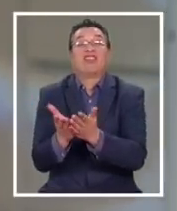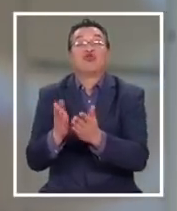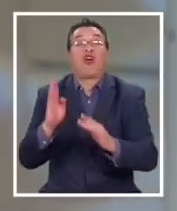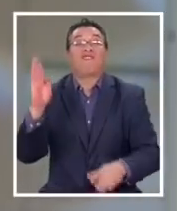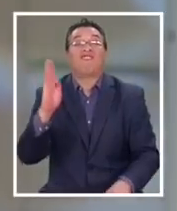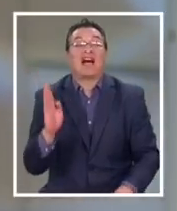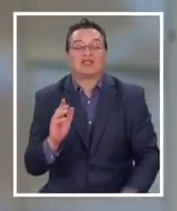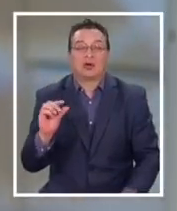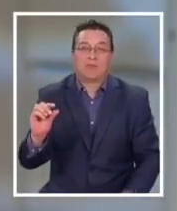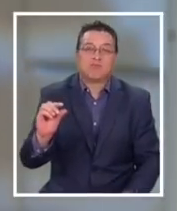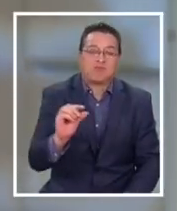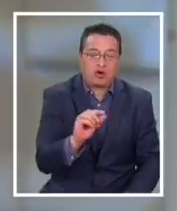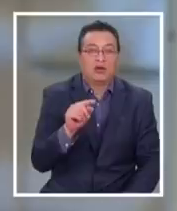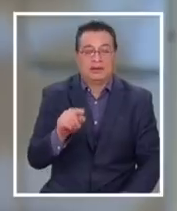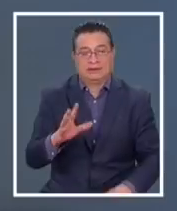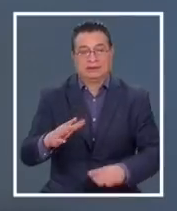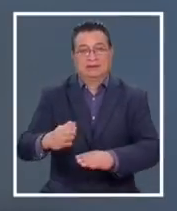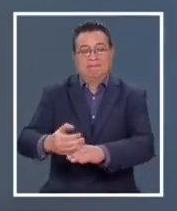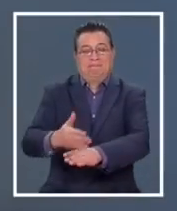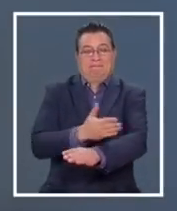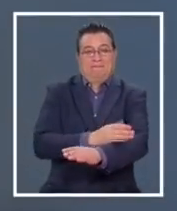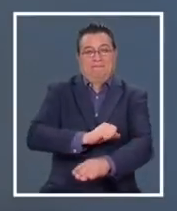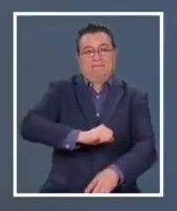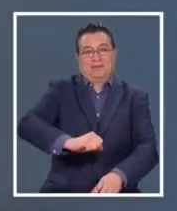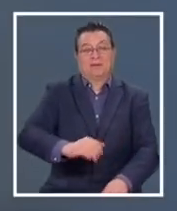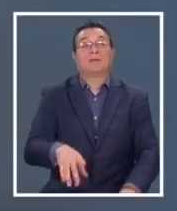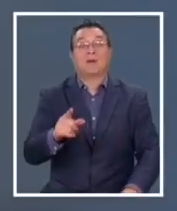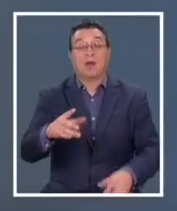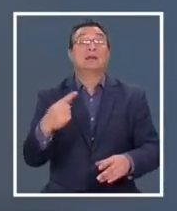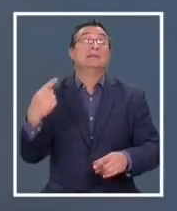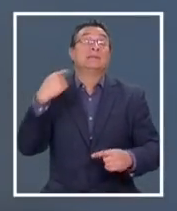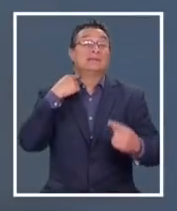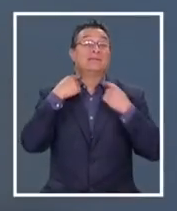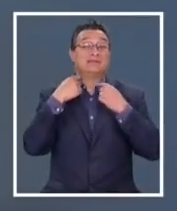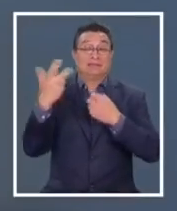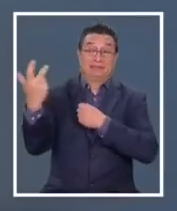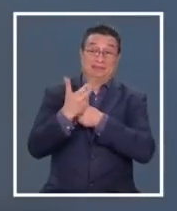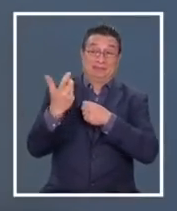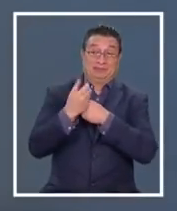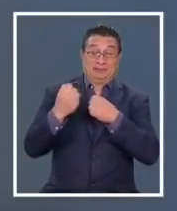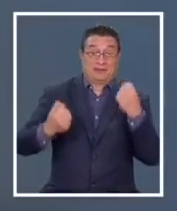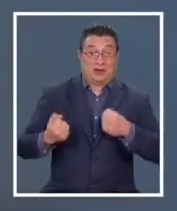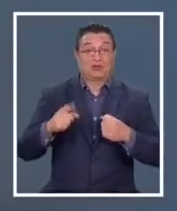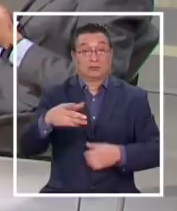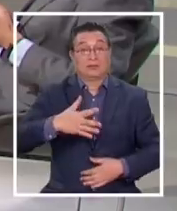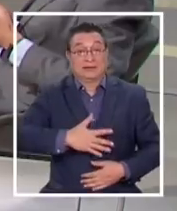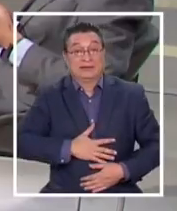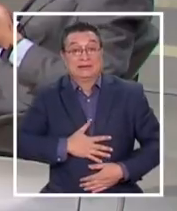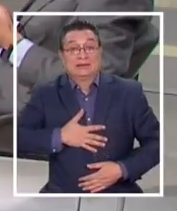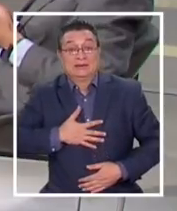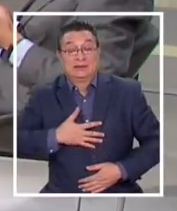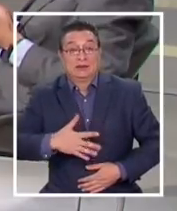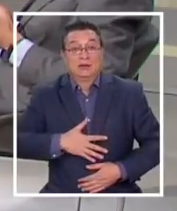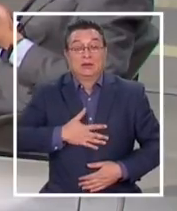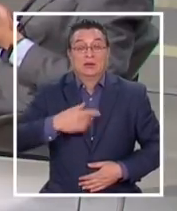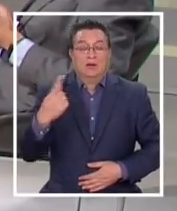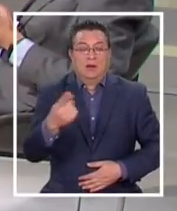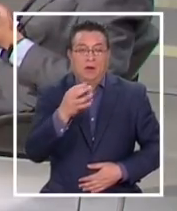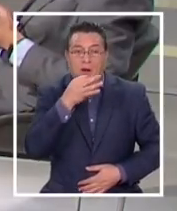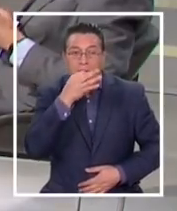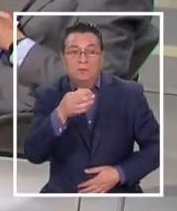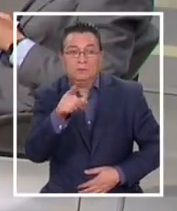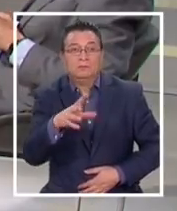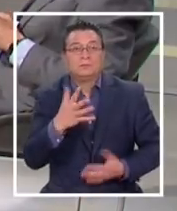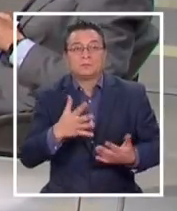Y eso es muy preventivo. Subsecretaria, las víctimas de Encerrona sienten, y uno que en las entrevistas, digamos, te dicen inmediatamente,